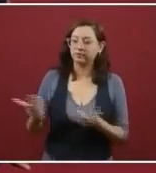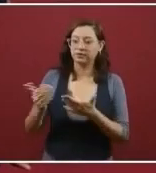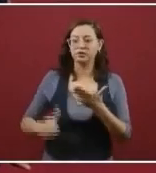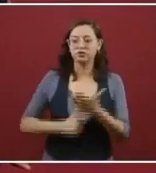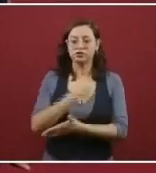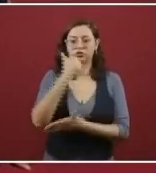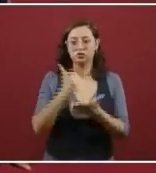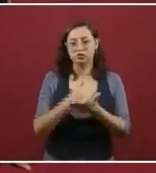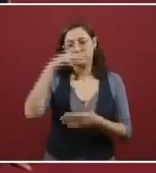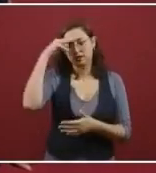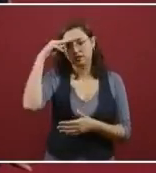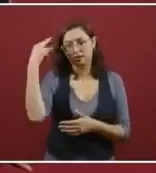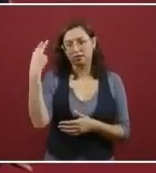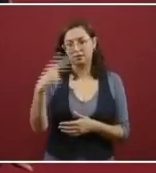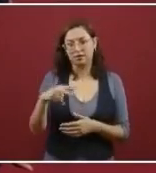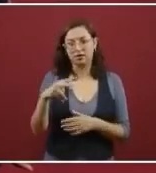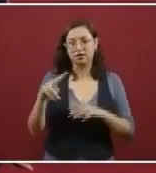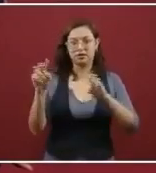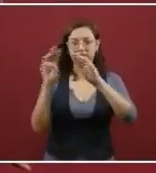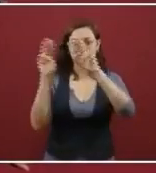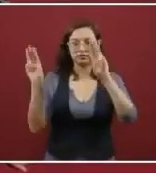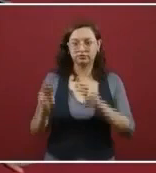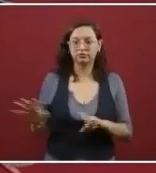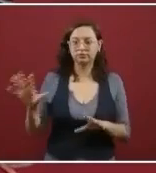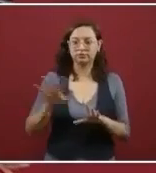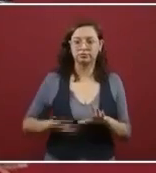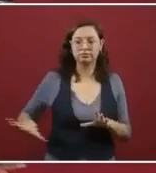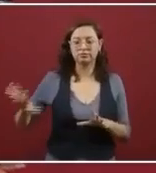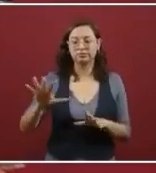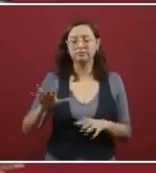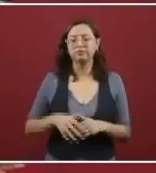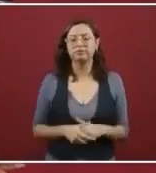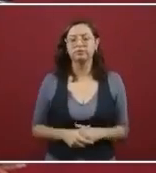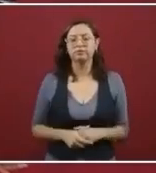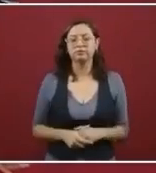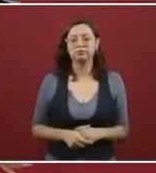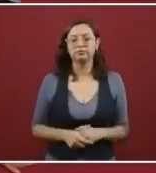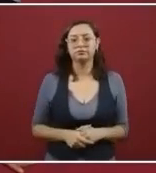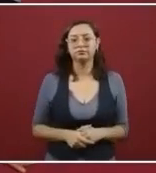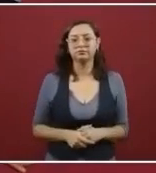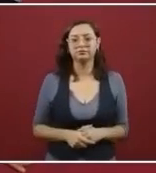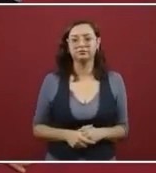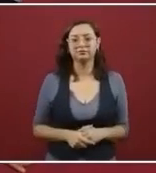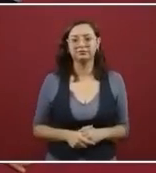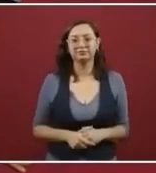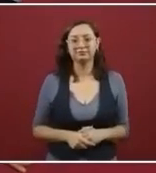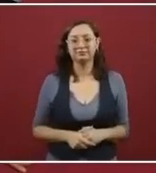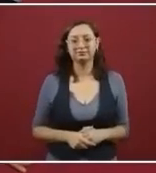es alrededor del 90% de este producto. La que sigue, por favor.